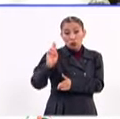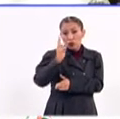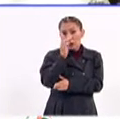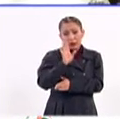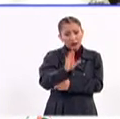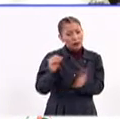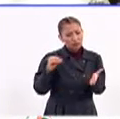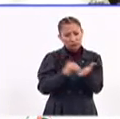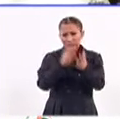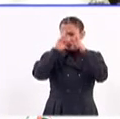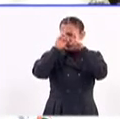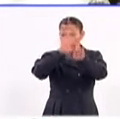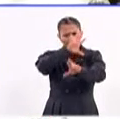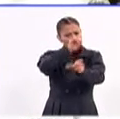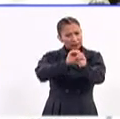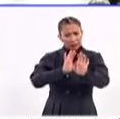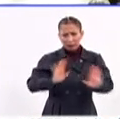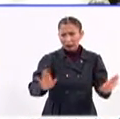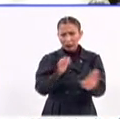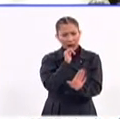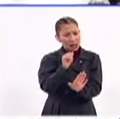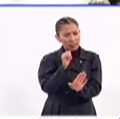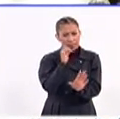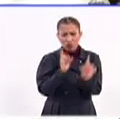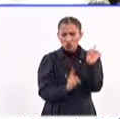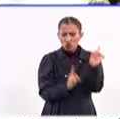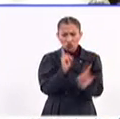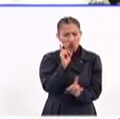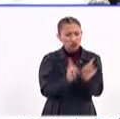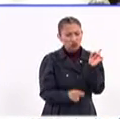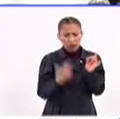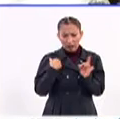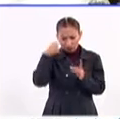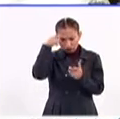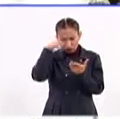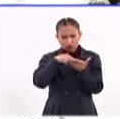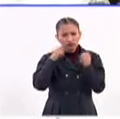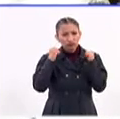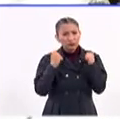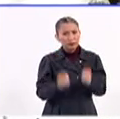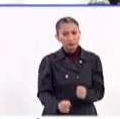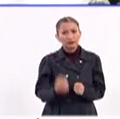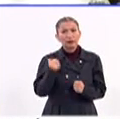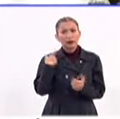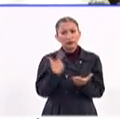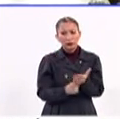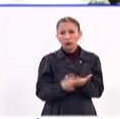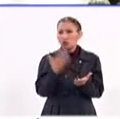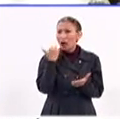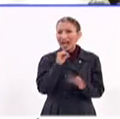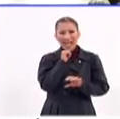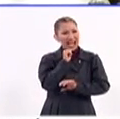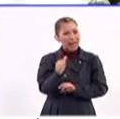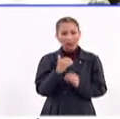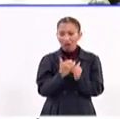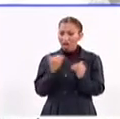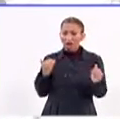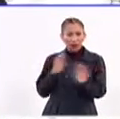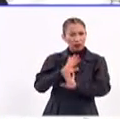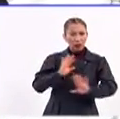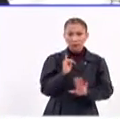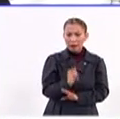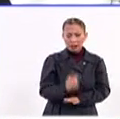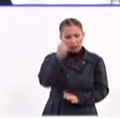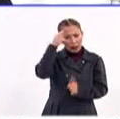va a respetar absolutamente, no hay ninguna duda, tenemos la convicción en ello, no haber ni un paso atrás.